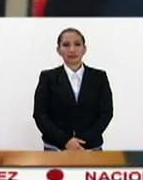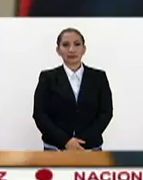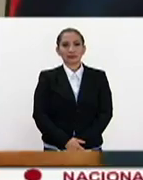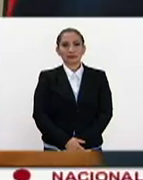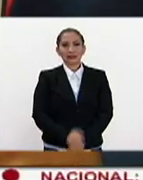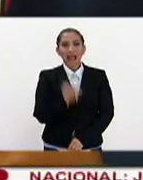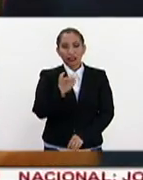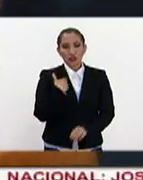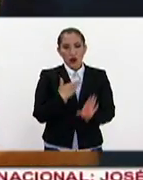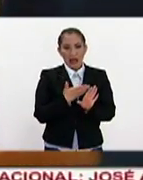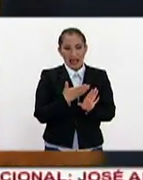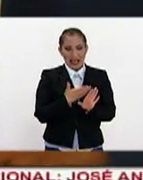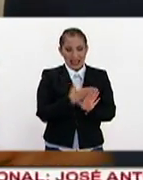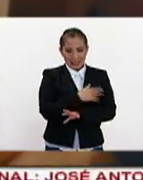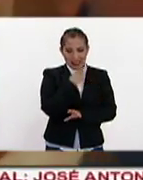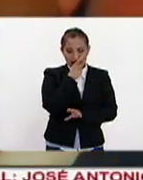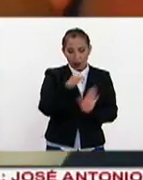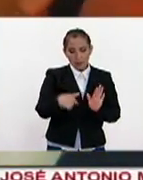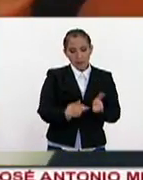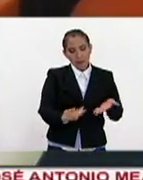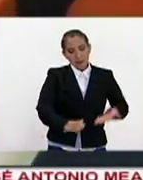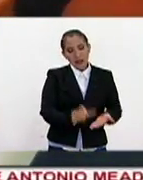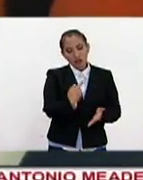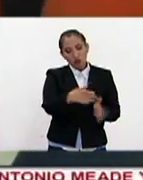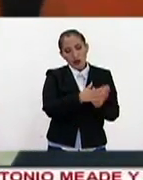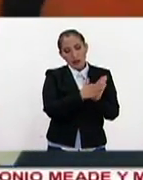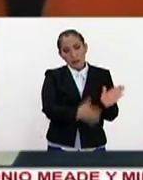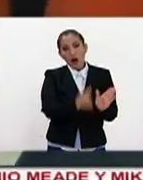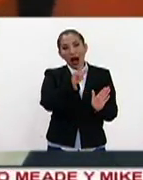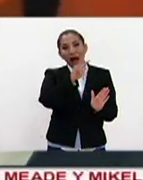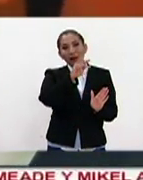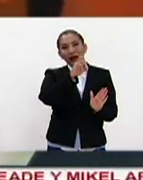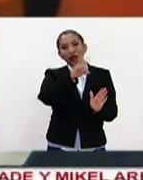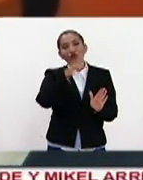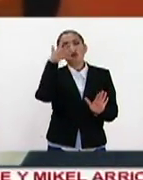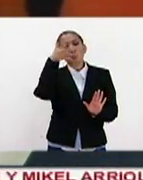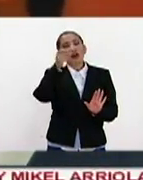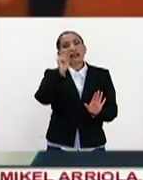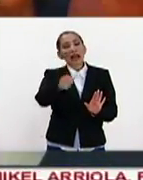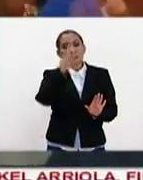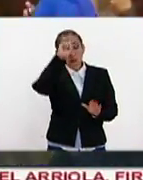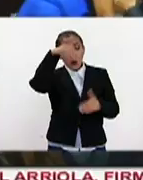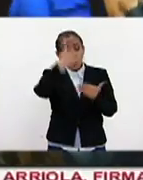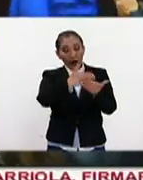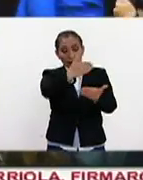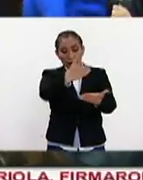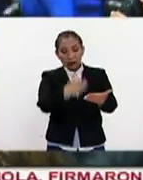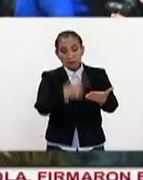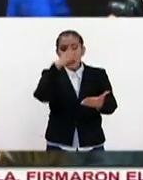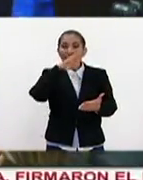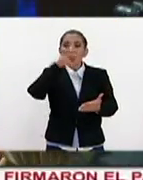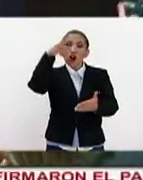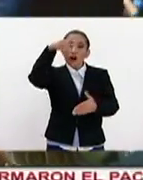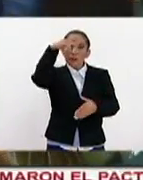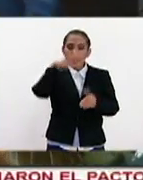Lo anterior lo señaló luego de presentar su libro Armando Futuro, en el que genera propuestas para lograr un mejor México. Durante